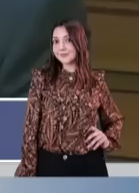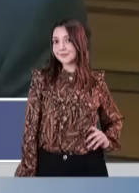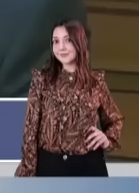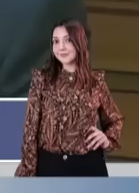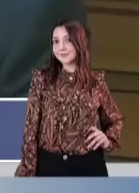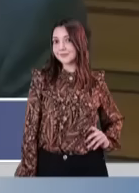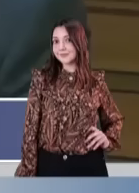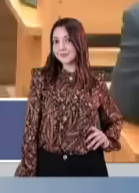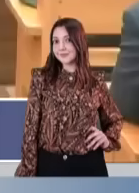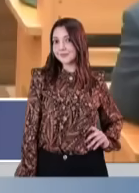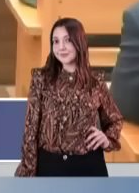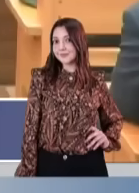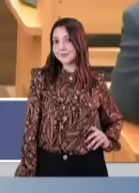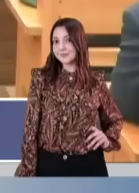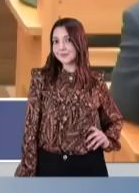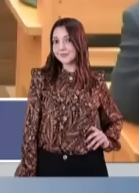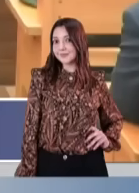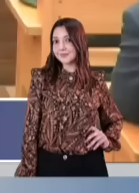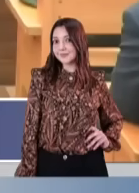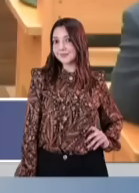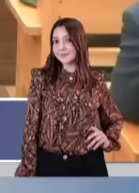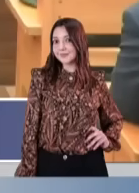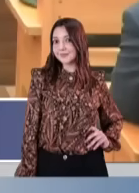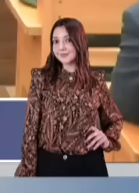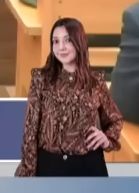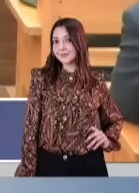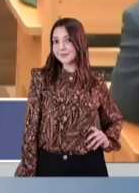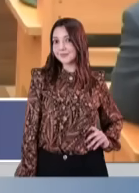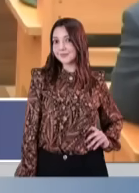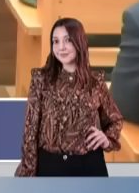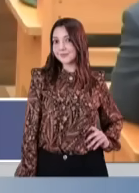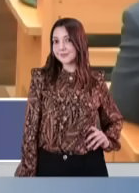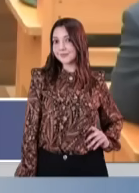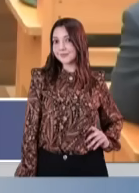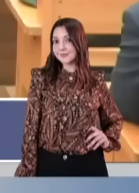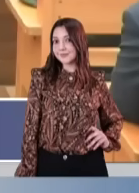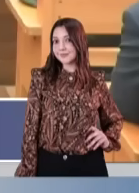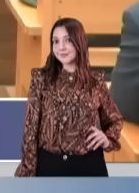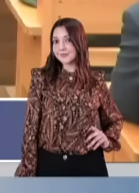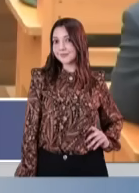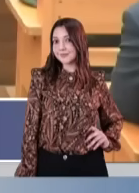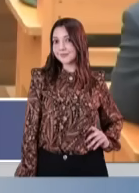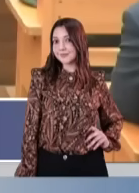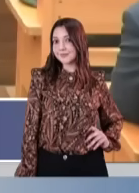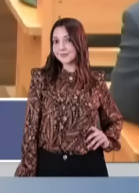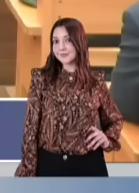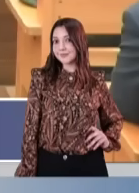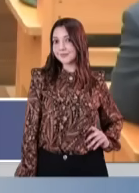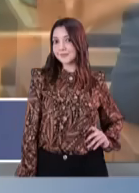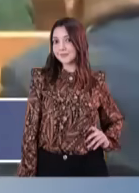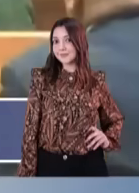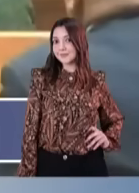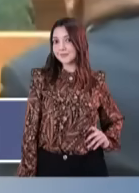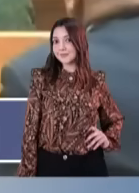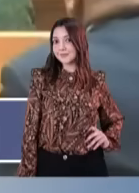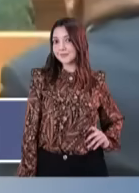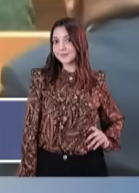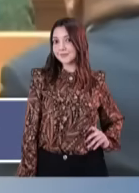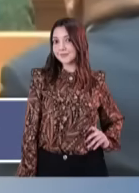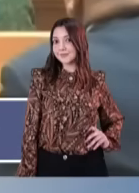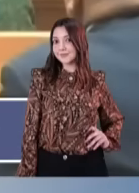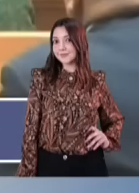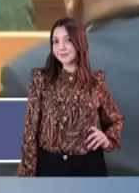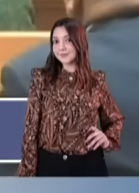que no tenía nuevos datos. Entendemos que por ahí pasa el matiz, ¿no? Exacto. De hecho, ayer le preguntamos a la vocera,